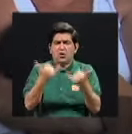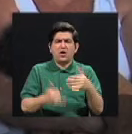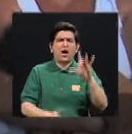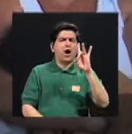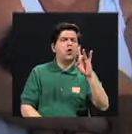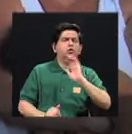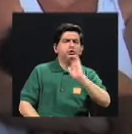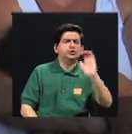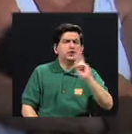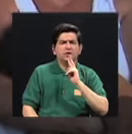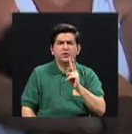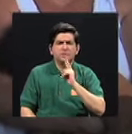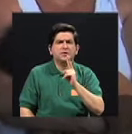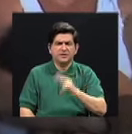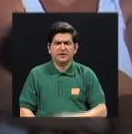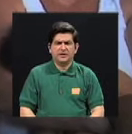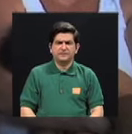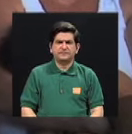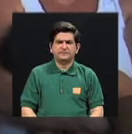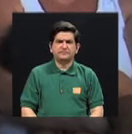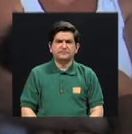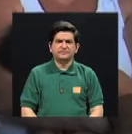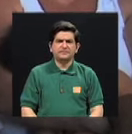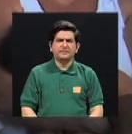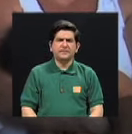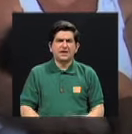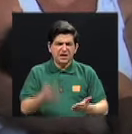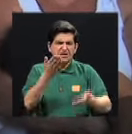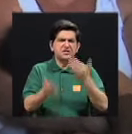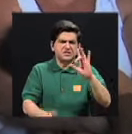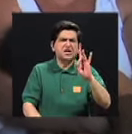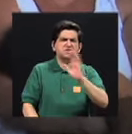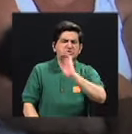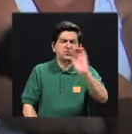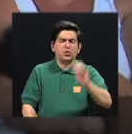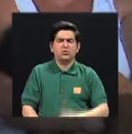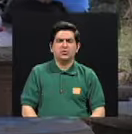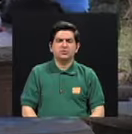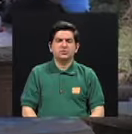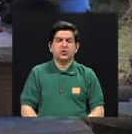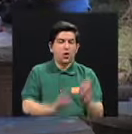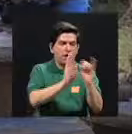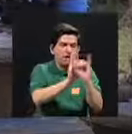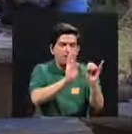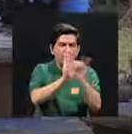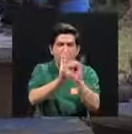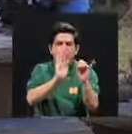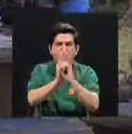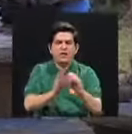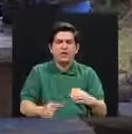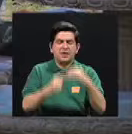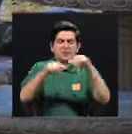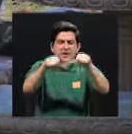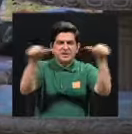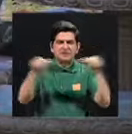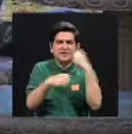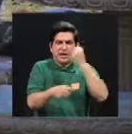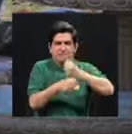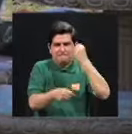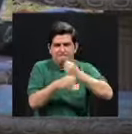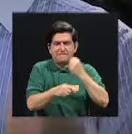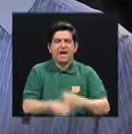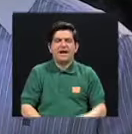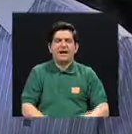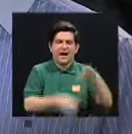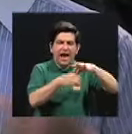ahora hay como 8 niños, ¿verdad? No, señorita, ¿cómo se ve? Sí, hay como 8. Justamente la identificación de las principales áreas de trabajo, que